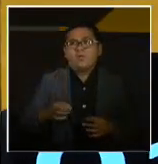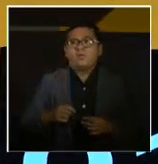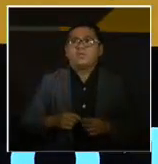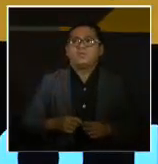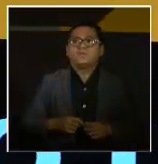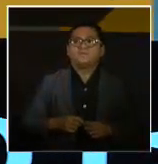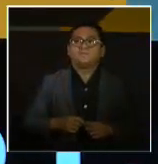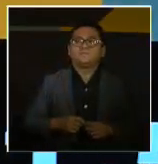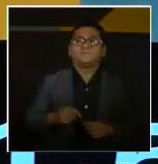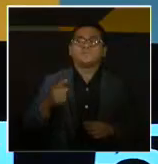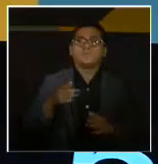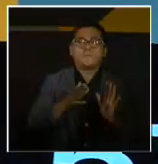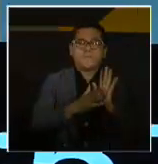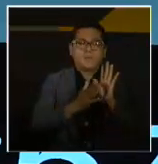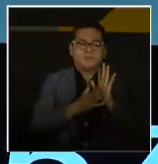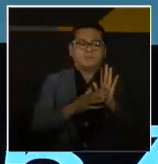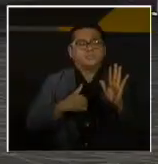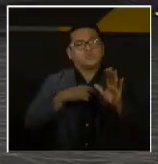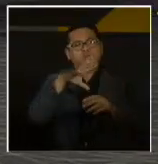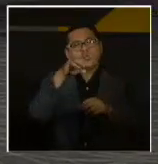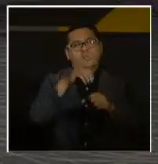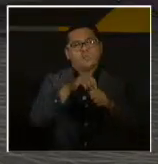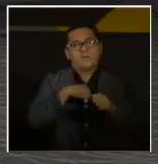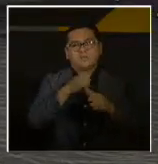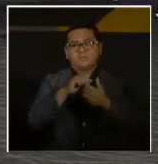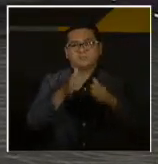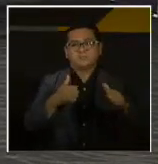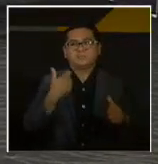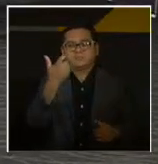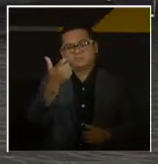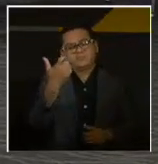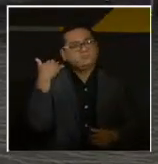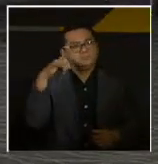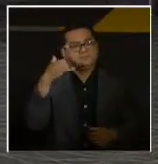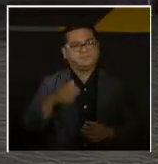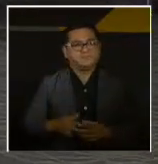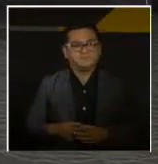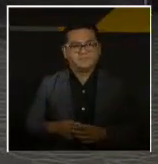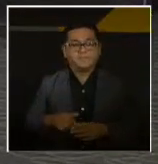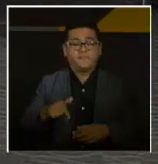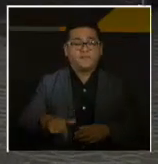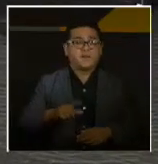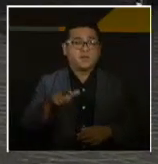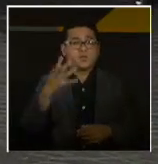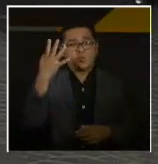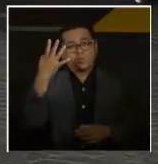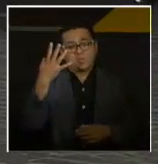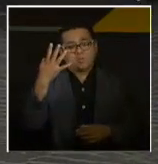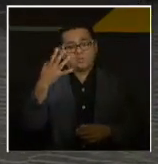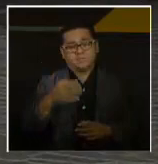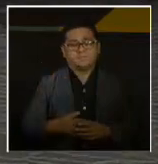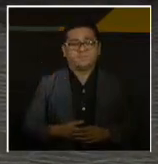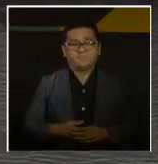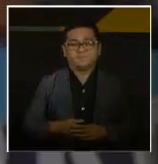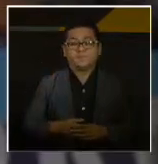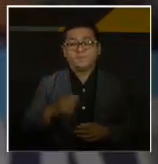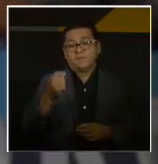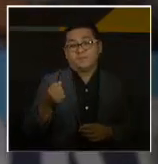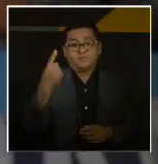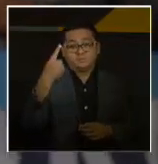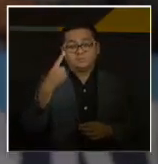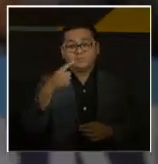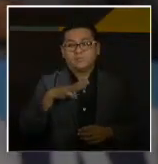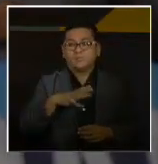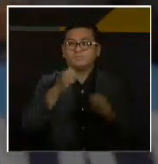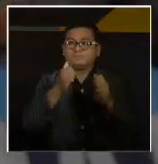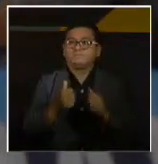puntual un documento muy completo sobre el desarrollo económico del estado. Este se basa en 4 habilitadores. El primero